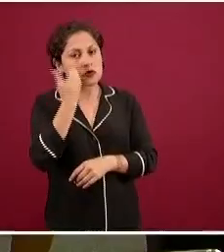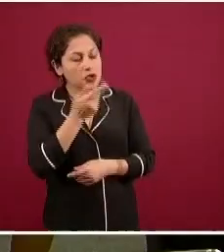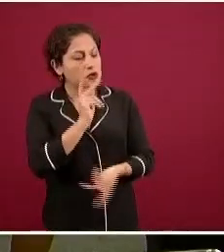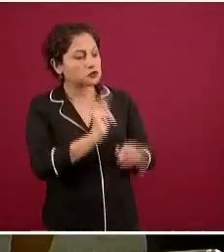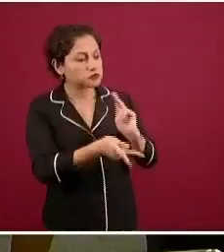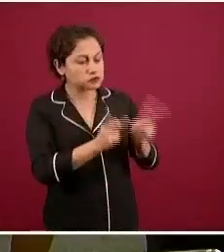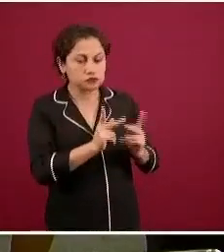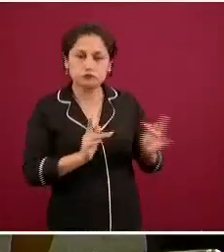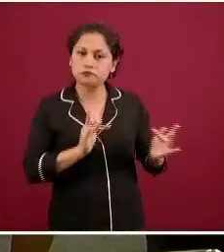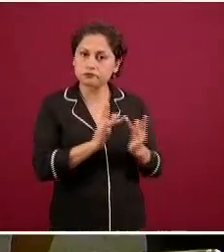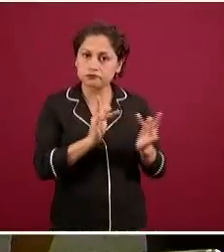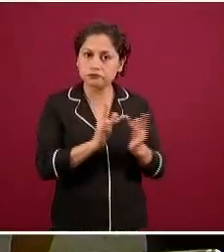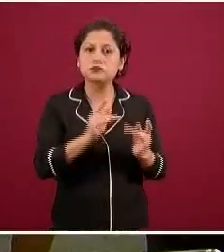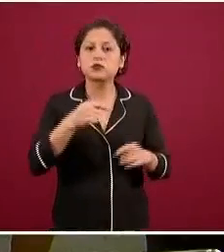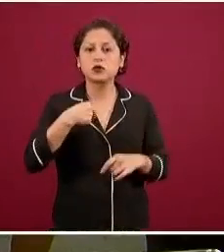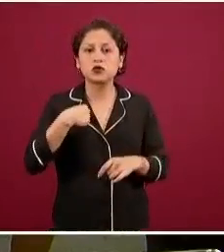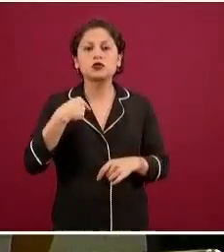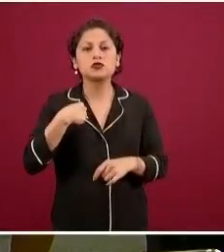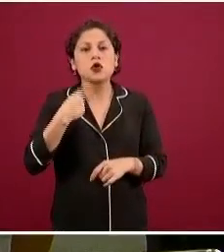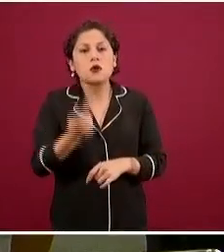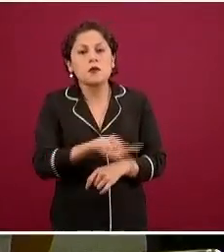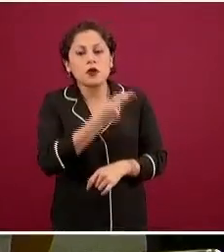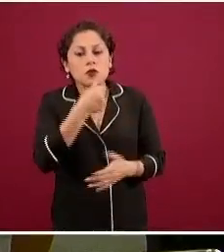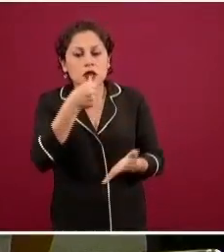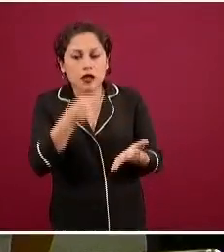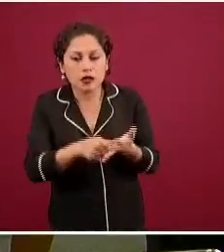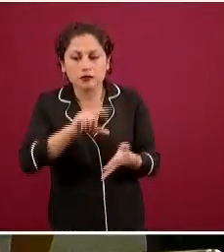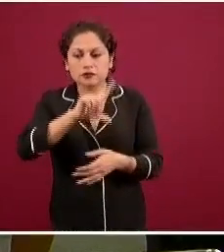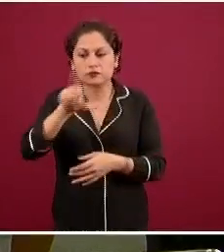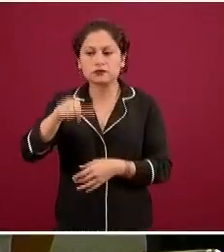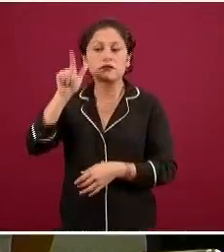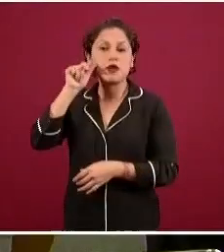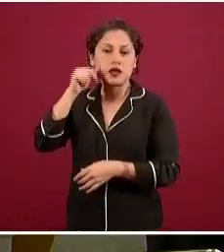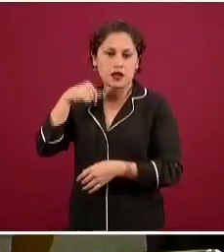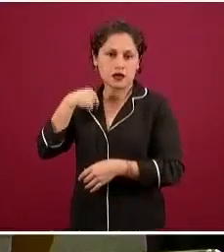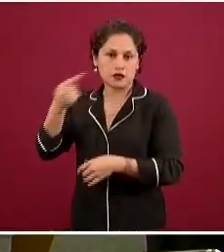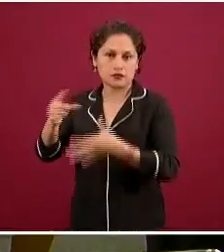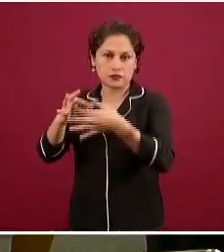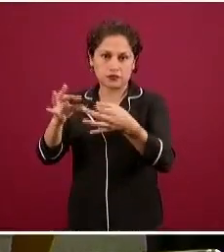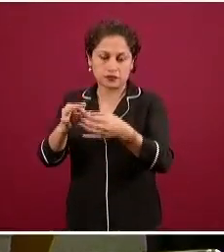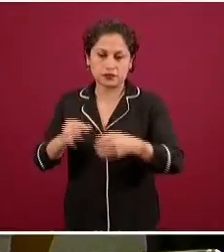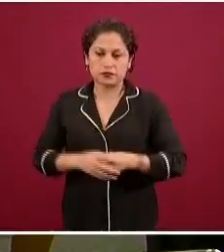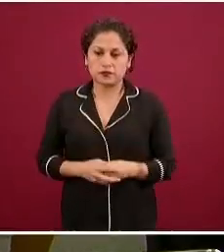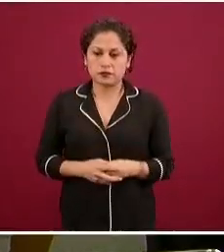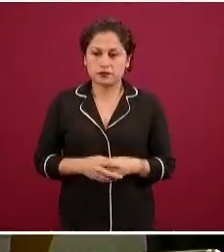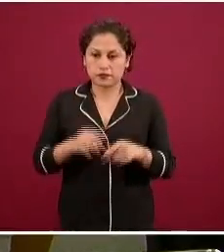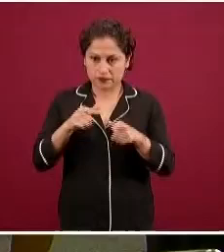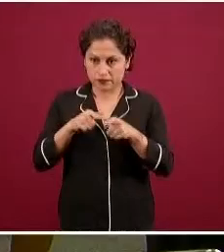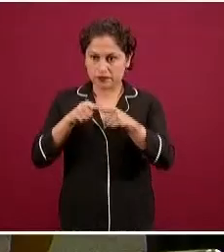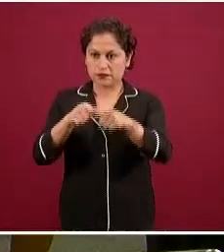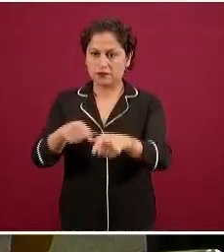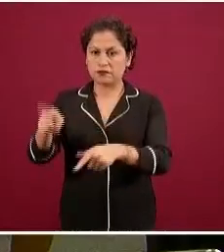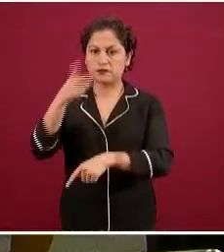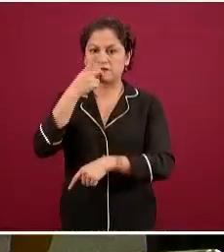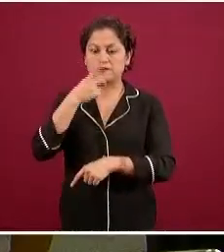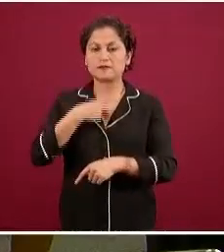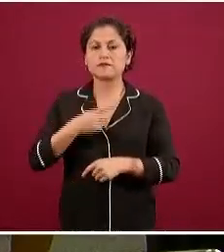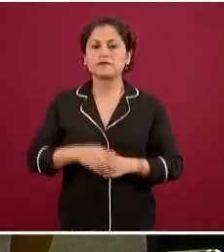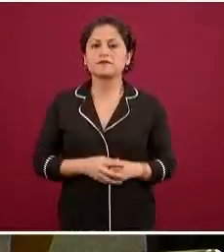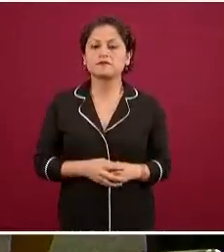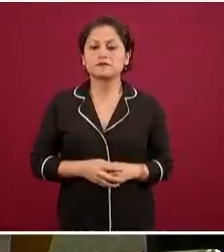inquietud. Mañana lo comento, iré por la carta y mañana lo comentamos. Gracias. Que podemos seguir, nos dicen. Perfecto,